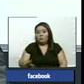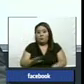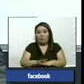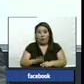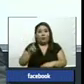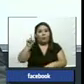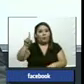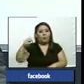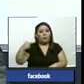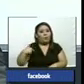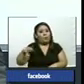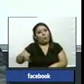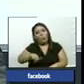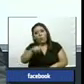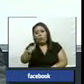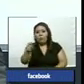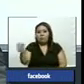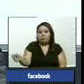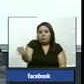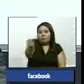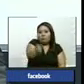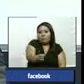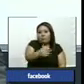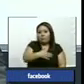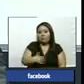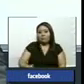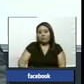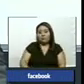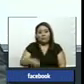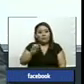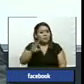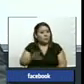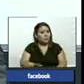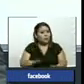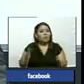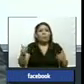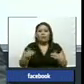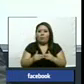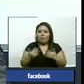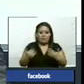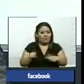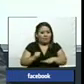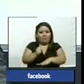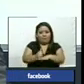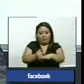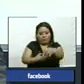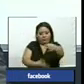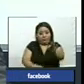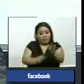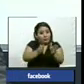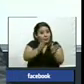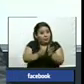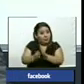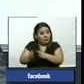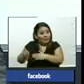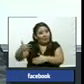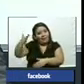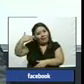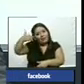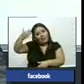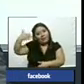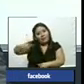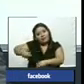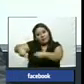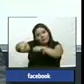de noviembre tiene que comenzar el nuevo presidente de la Asamblea Legislativa, y si todo se da tal y como está establecido en el protocolo de entendimiento